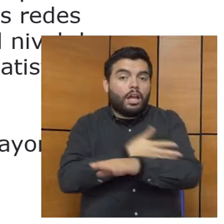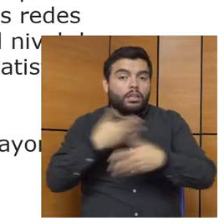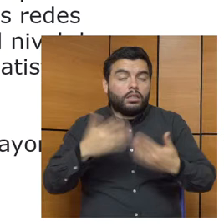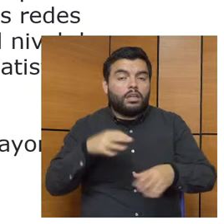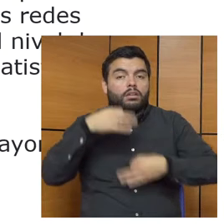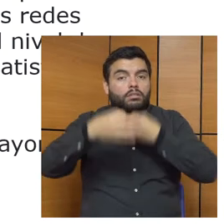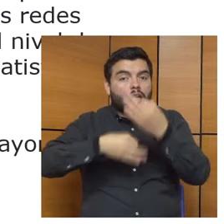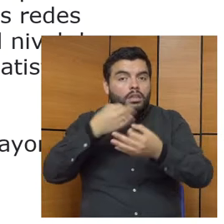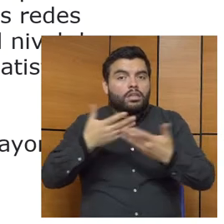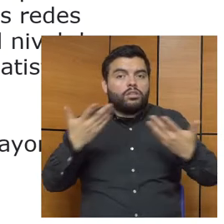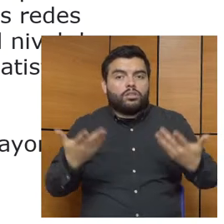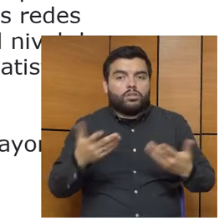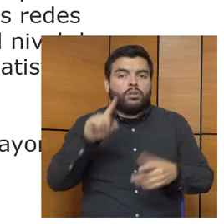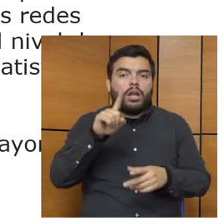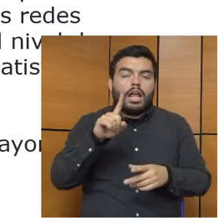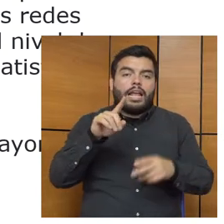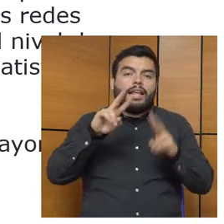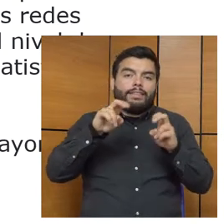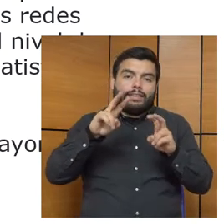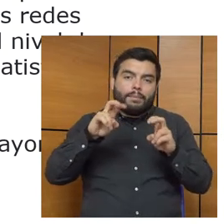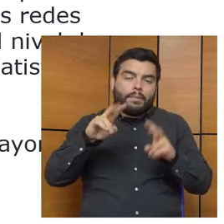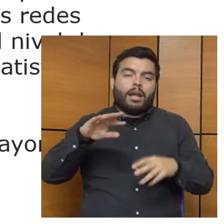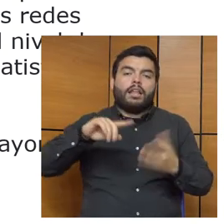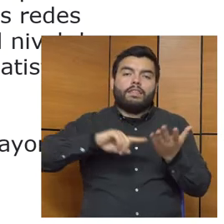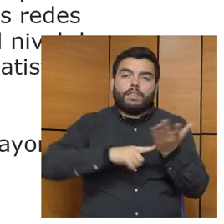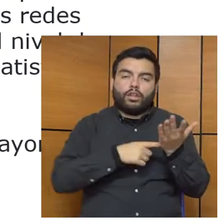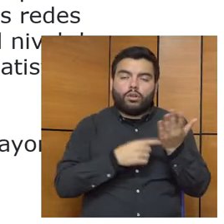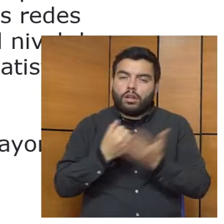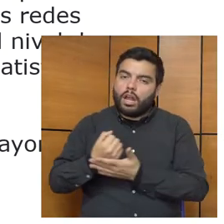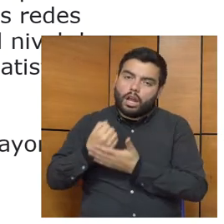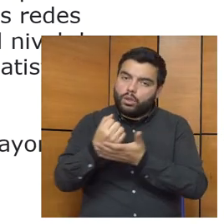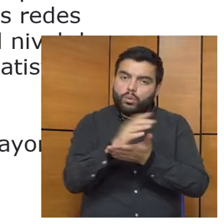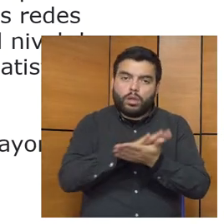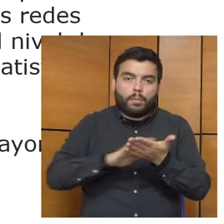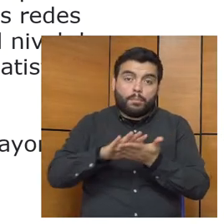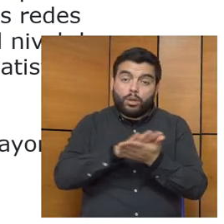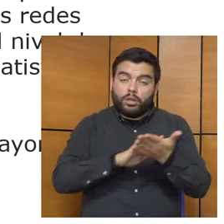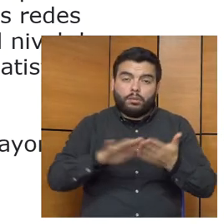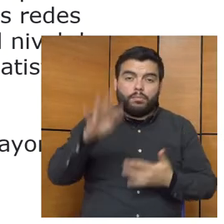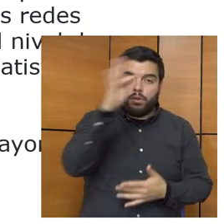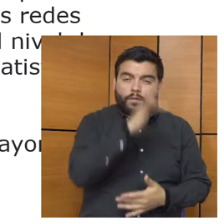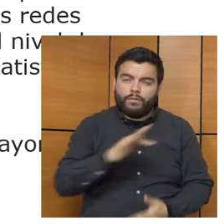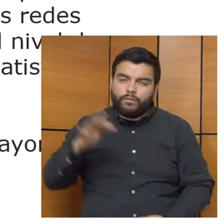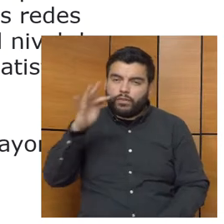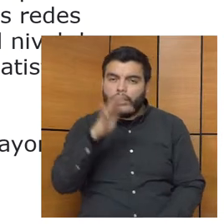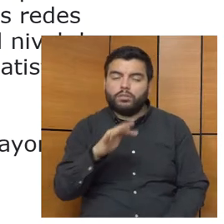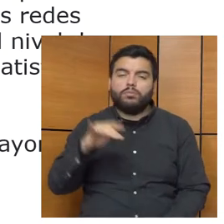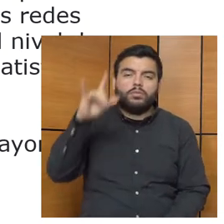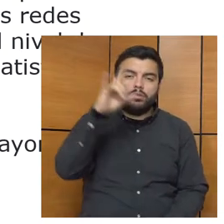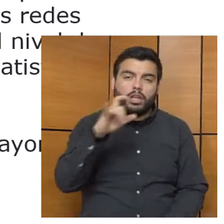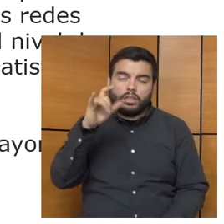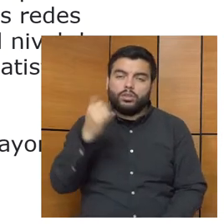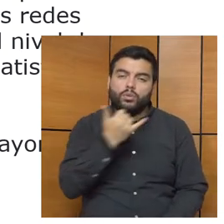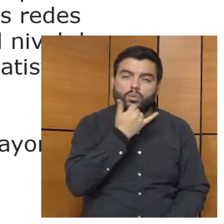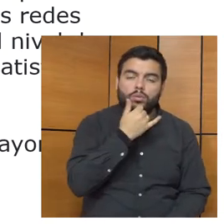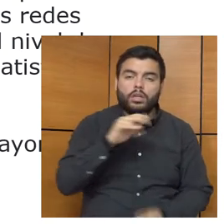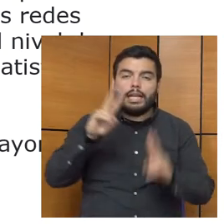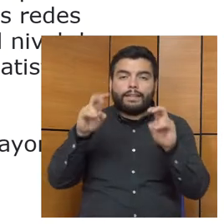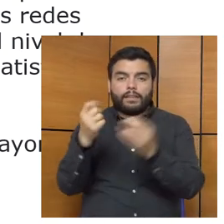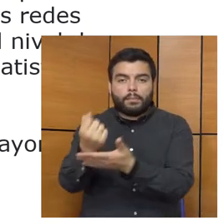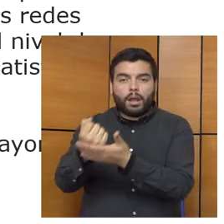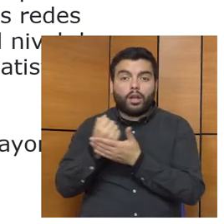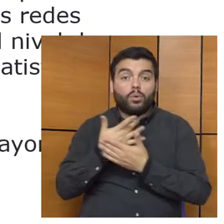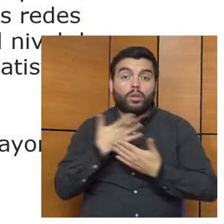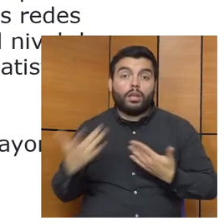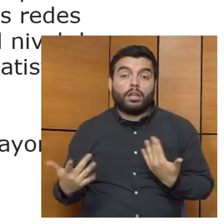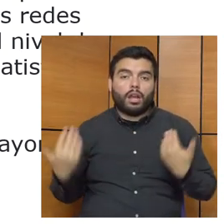son de amplia ayuda para adultos mayores. Específicamente las redes sociales ayudan a evitar aislamiento, previenen depresión,